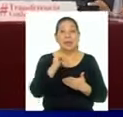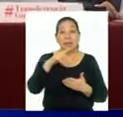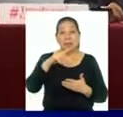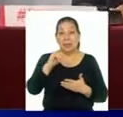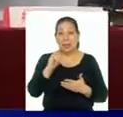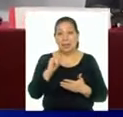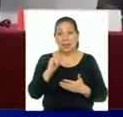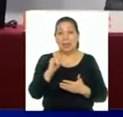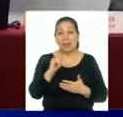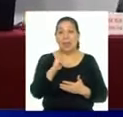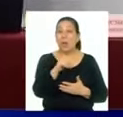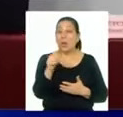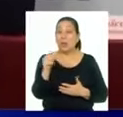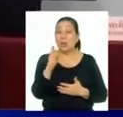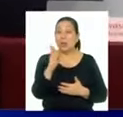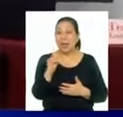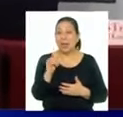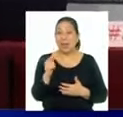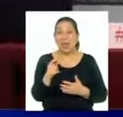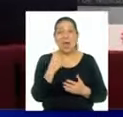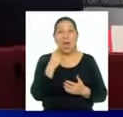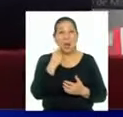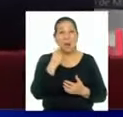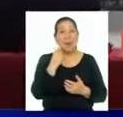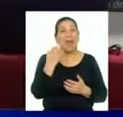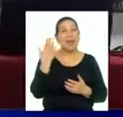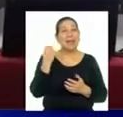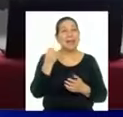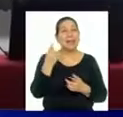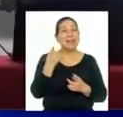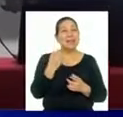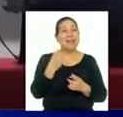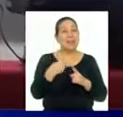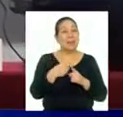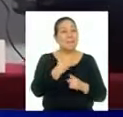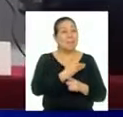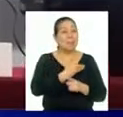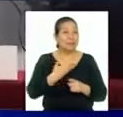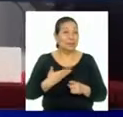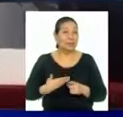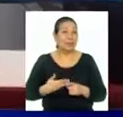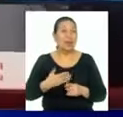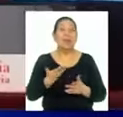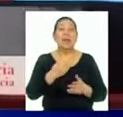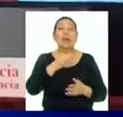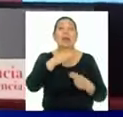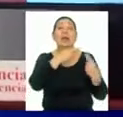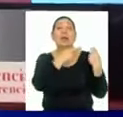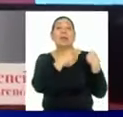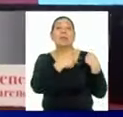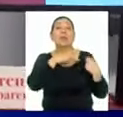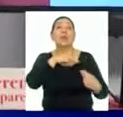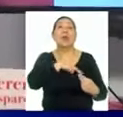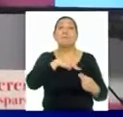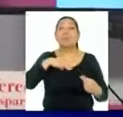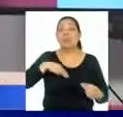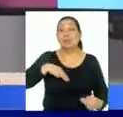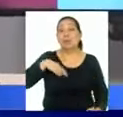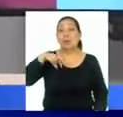que usted señala con los congresistas Merino. Eso en realidad está en manos del Ministerio Público, corresponde a ellos determinar